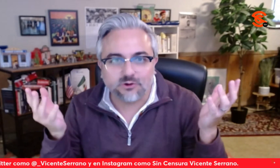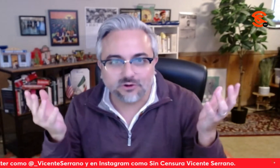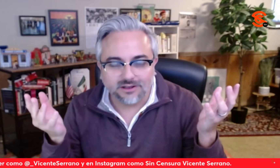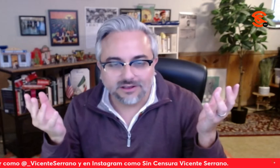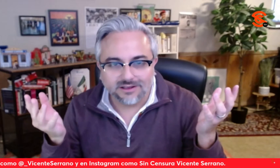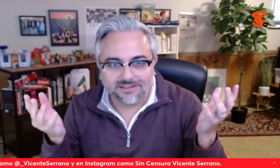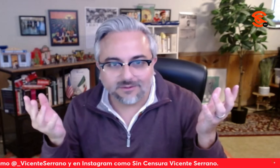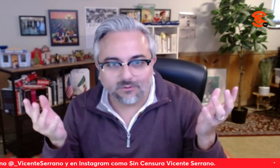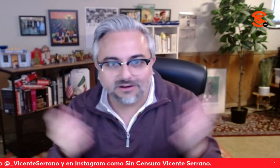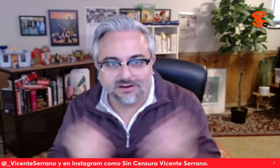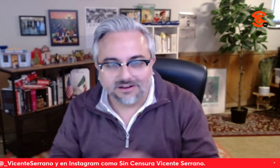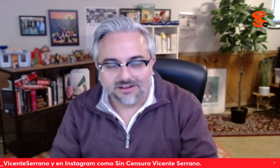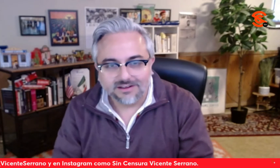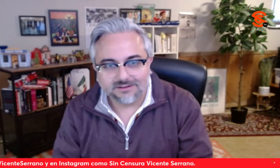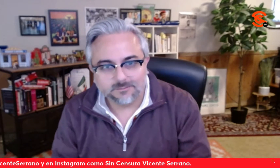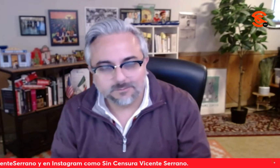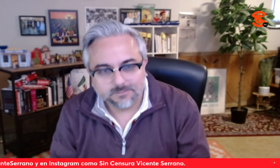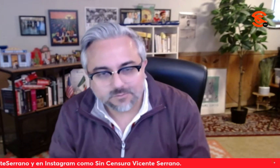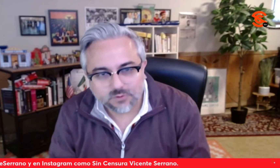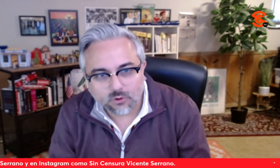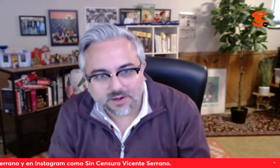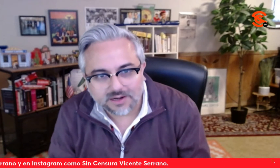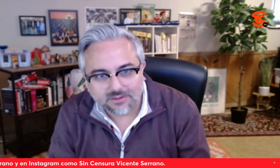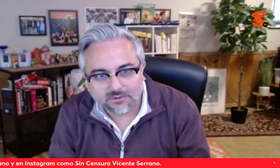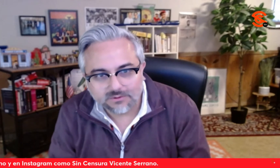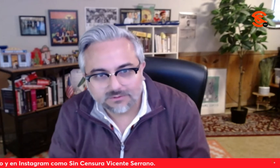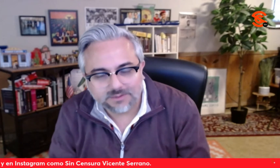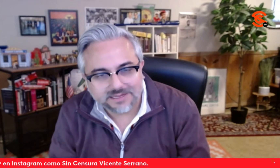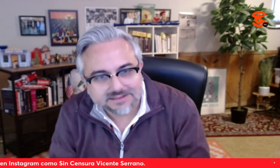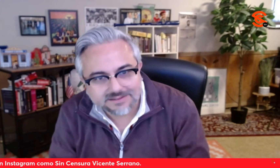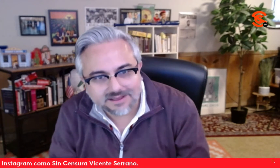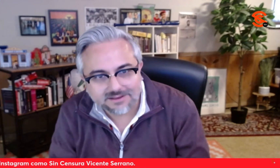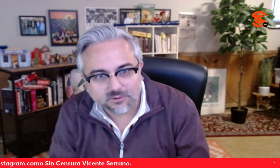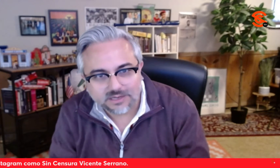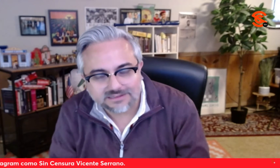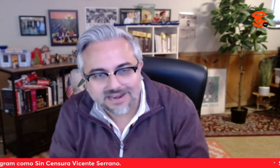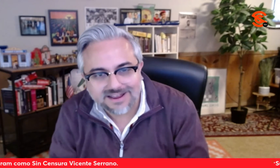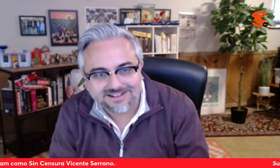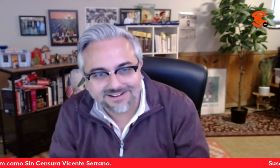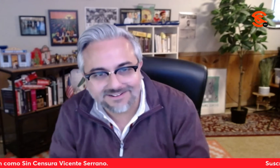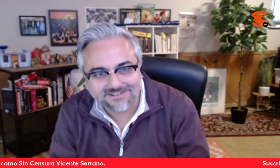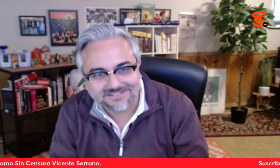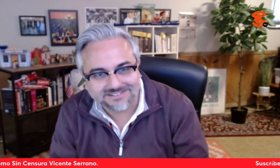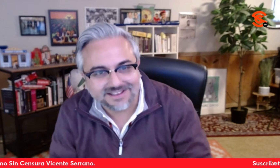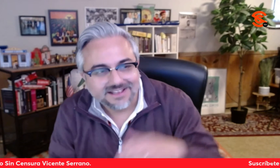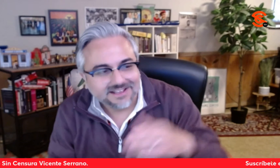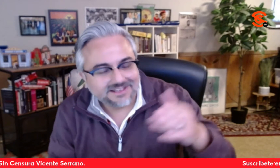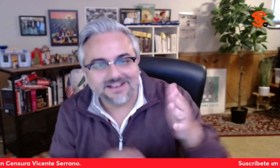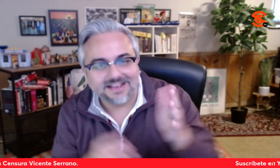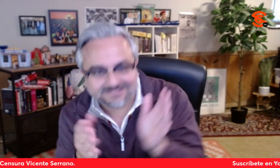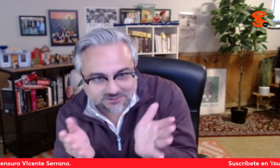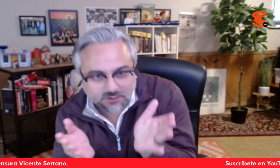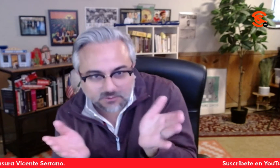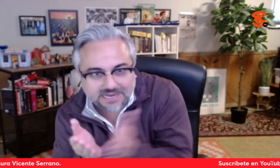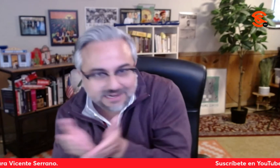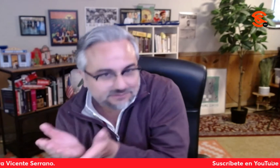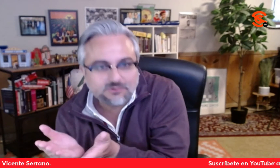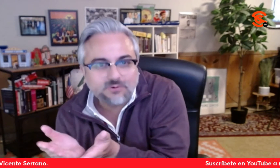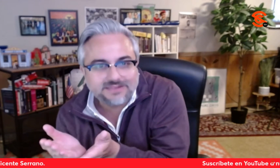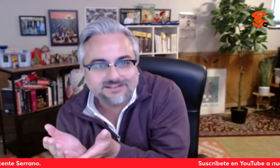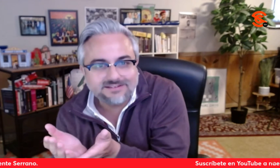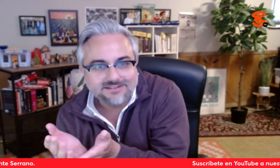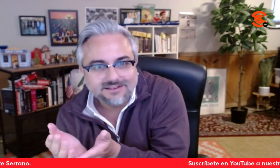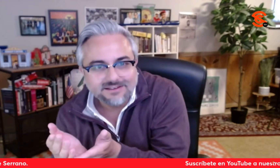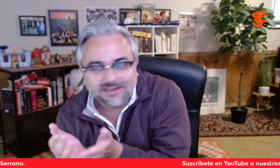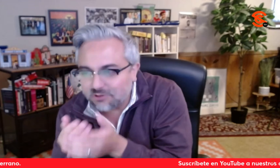era un junior de un gobernador priista en Yucatán, ¿no? O sea, así es como llegan